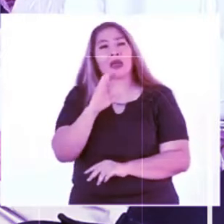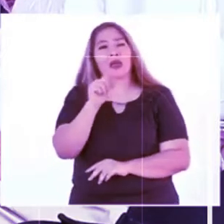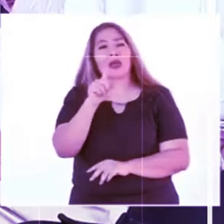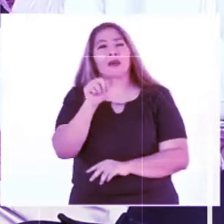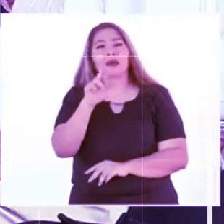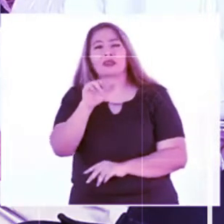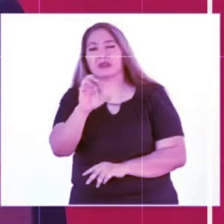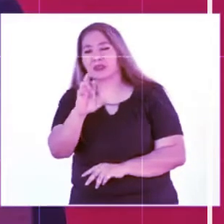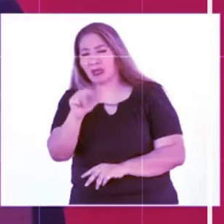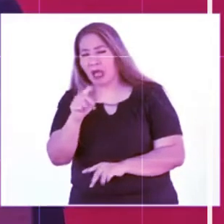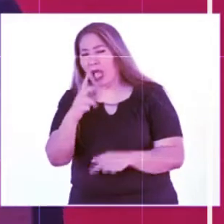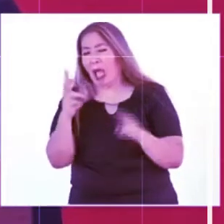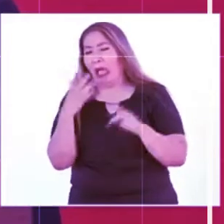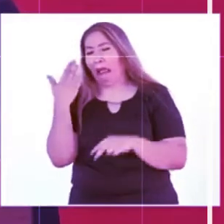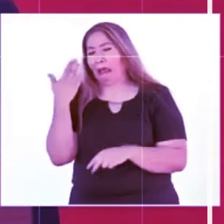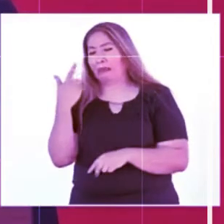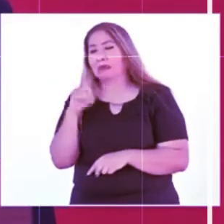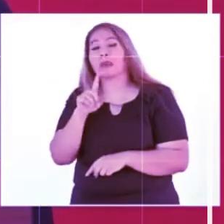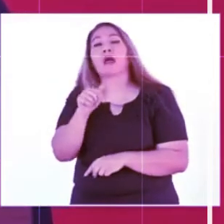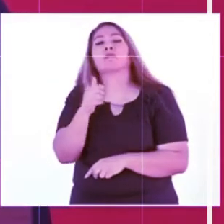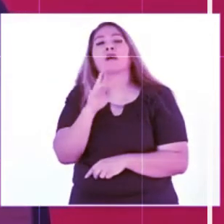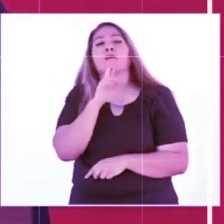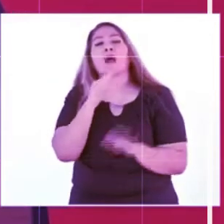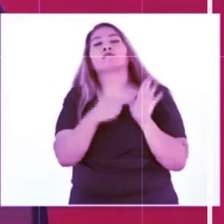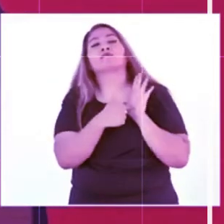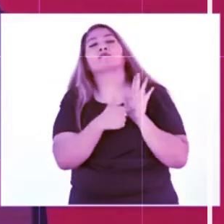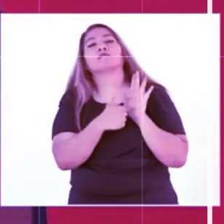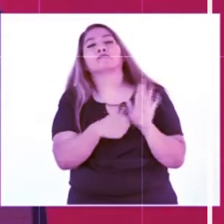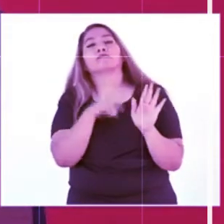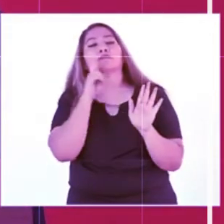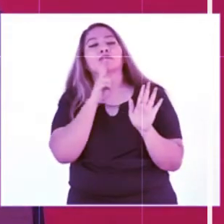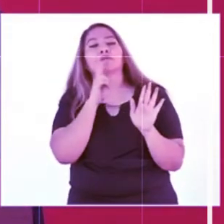oposición. ¿Y qué mejor prueba